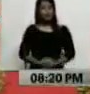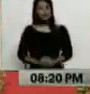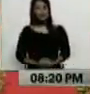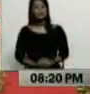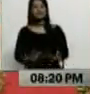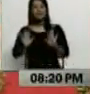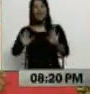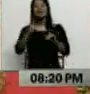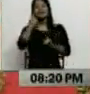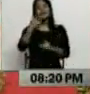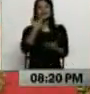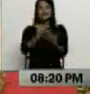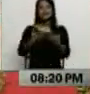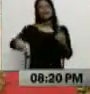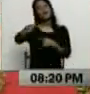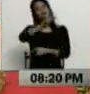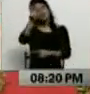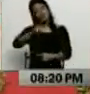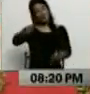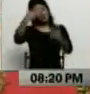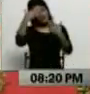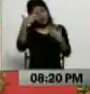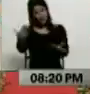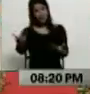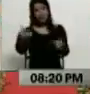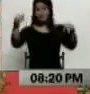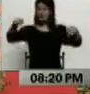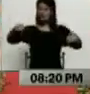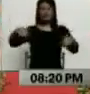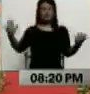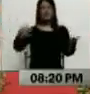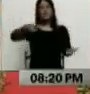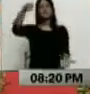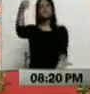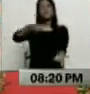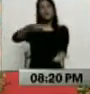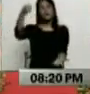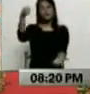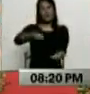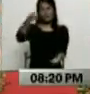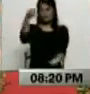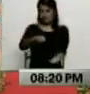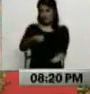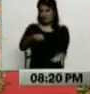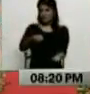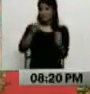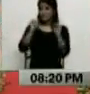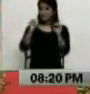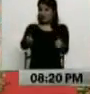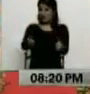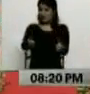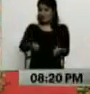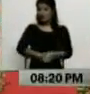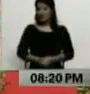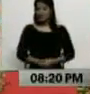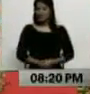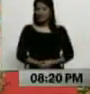bueno gracias a todos y a todos por estar aquí a toda Venezuela un saludo desde este su programa con el mazo